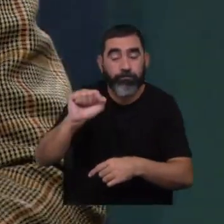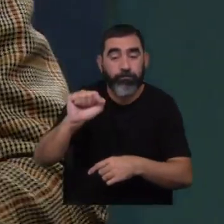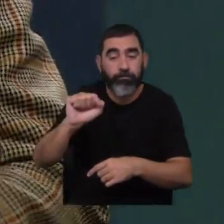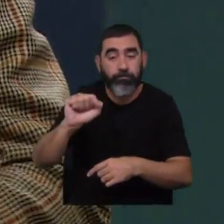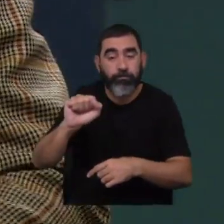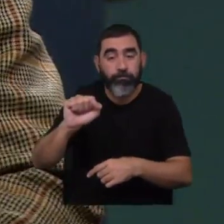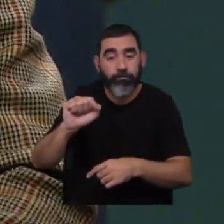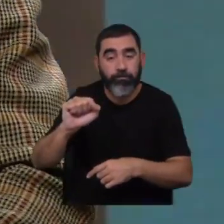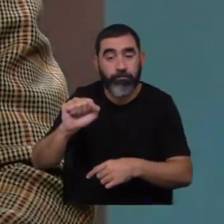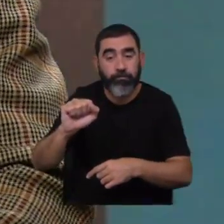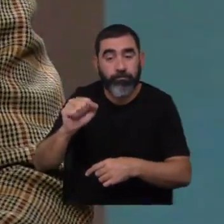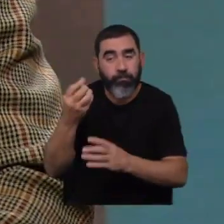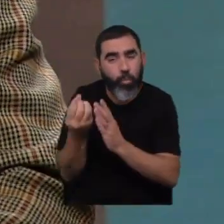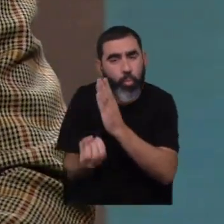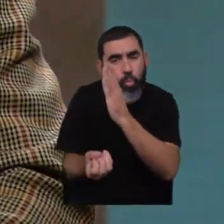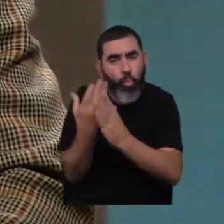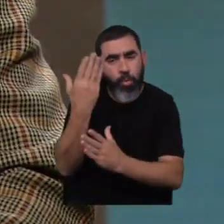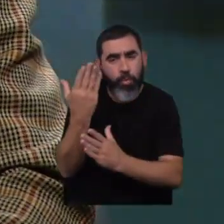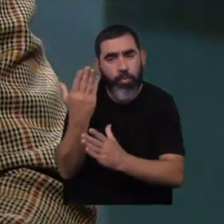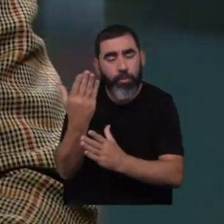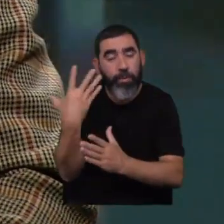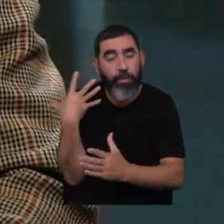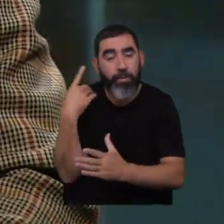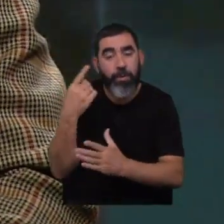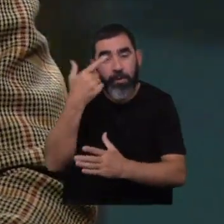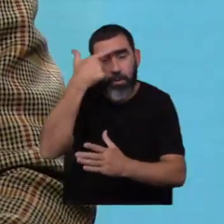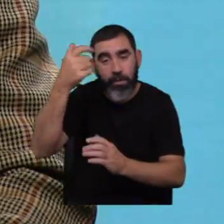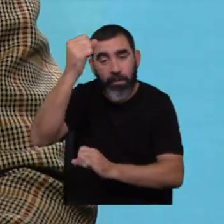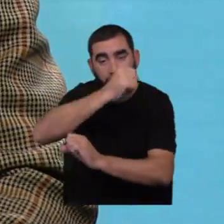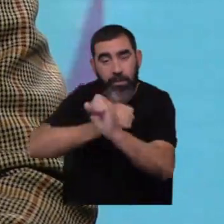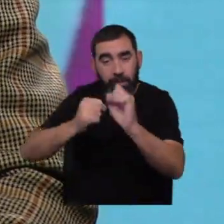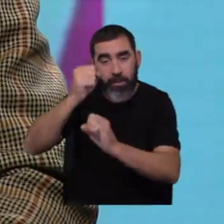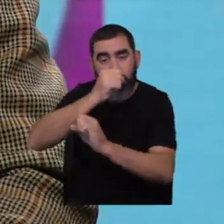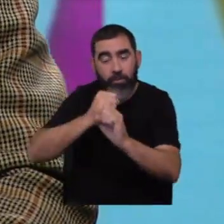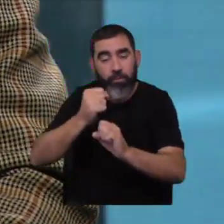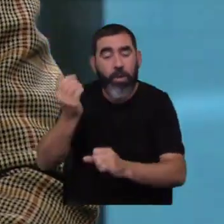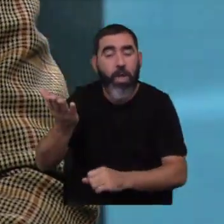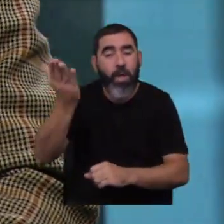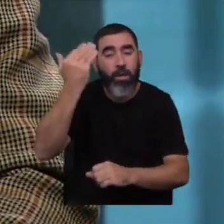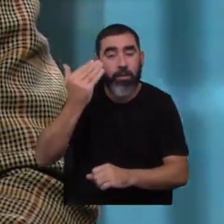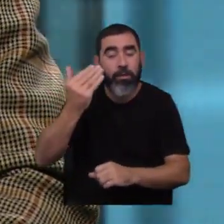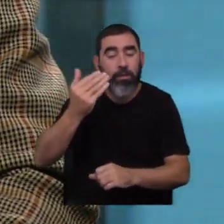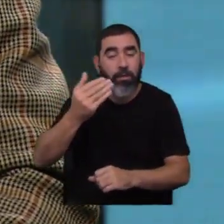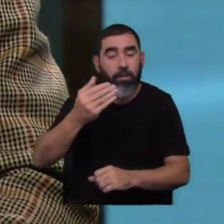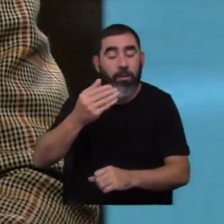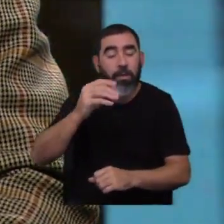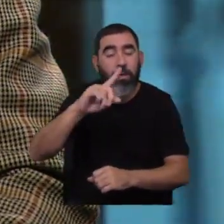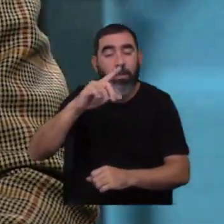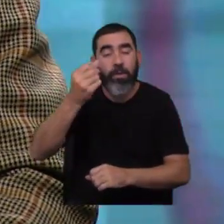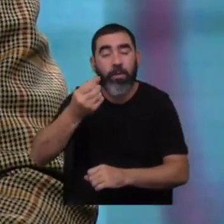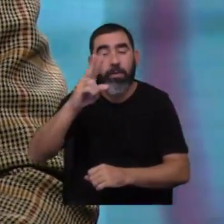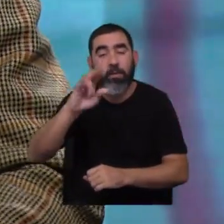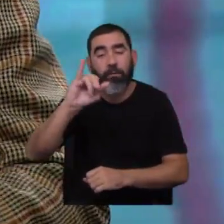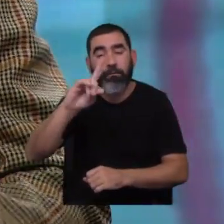al reciente director de Ciencia y Tecnología, que era en ese momento Amílcar David, y